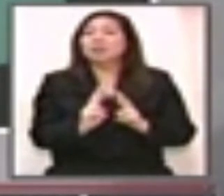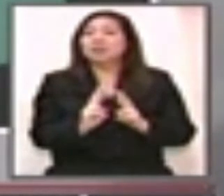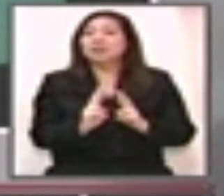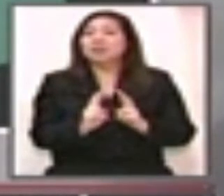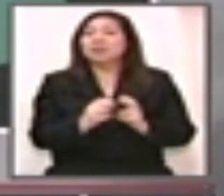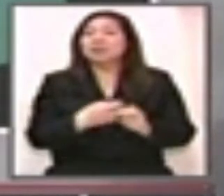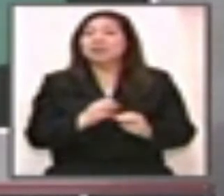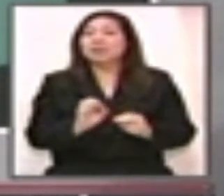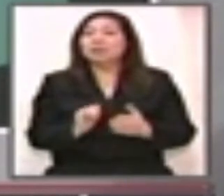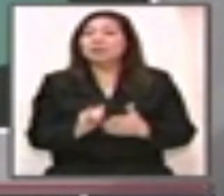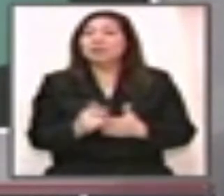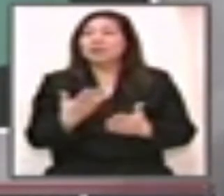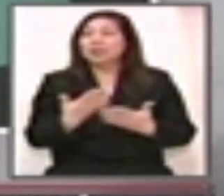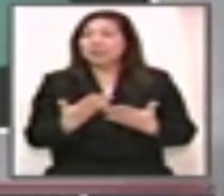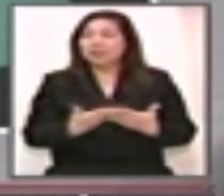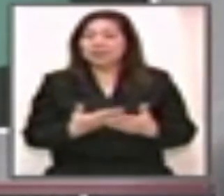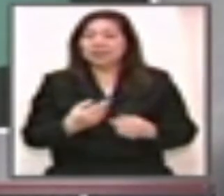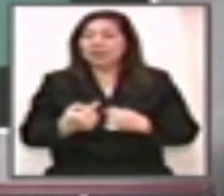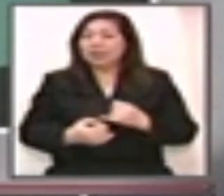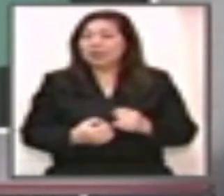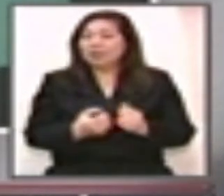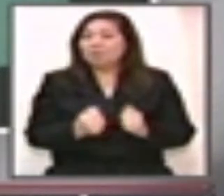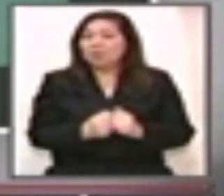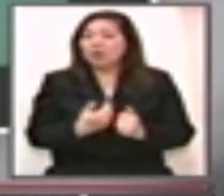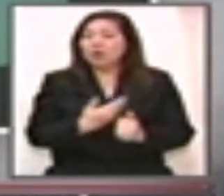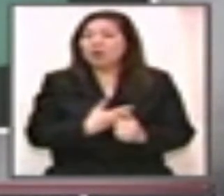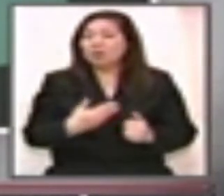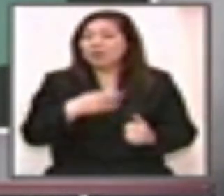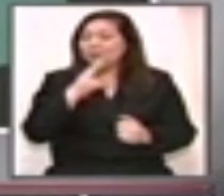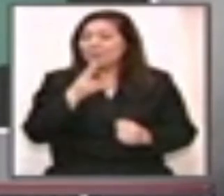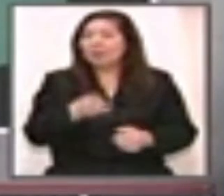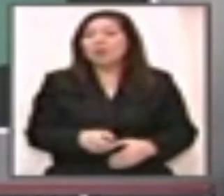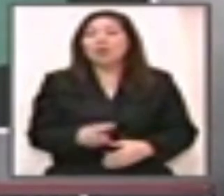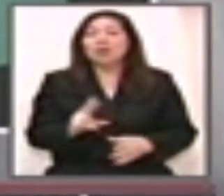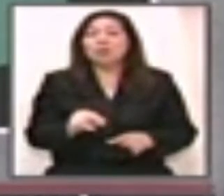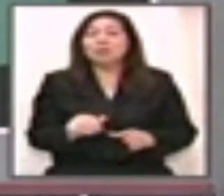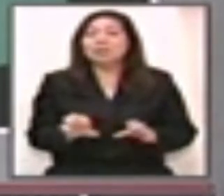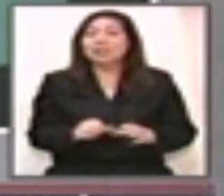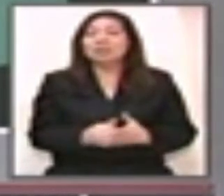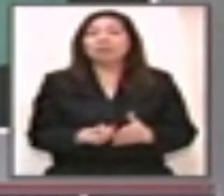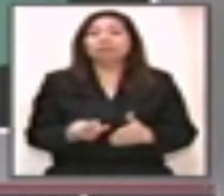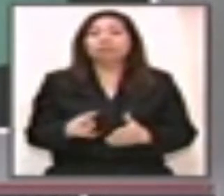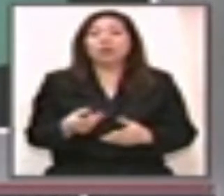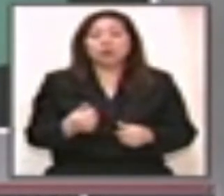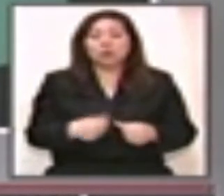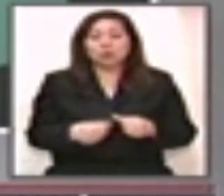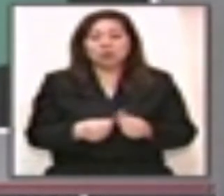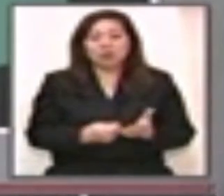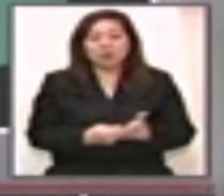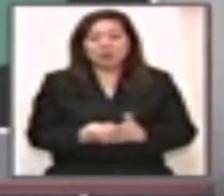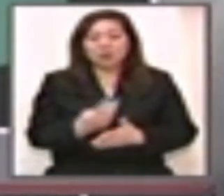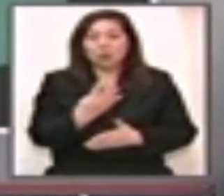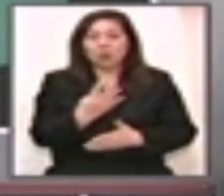sector servicios y es hecho íntegramente por el gobierno peruano. Hemos logrado aumentar el número de compradores